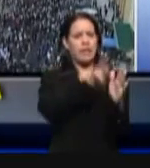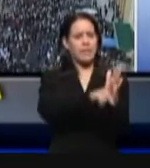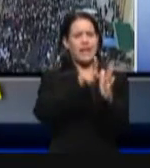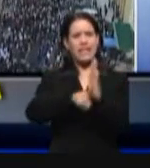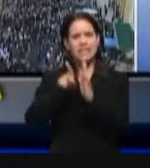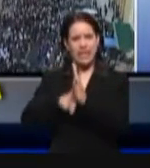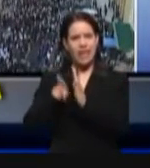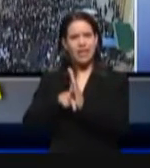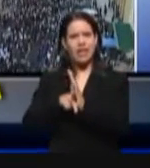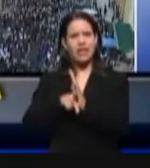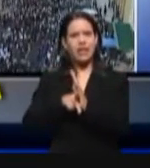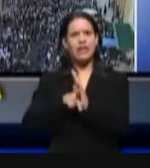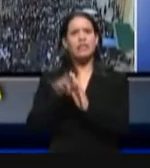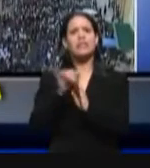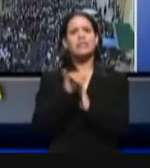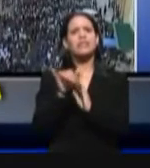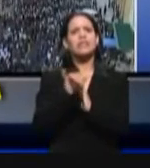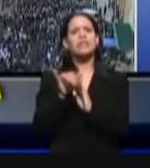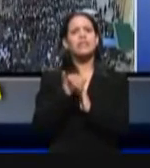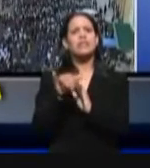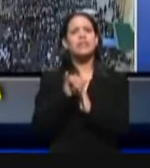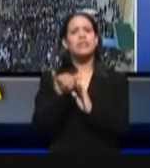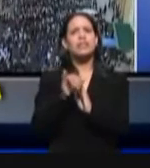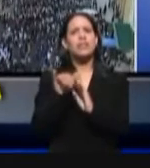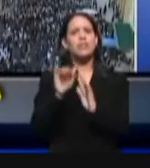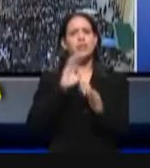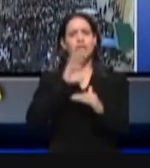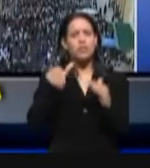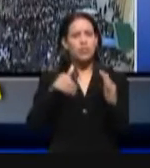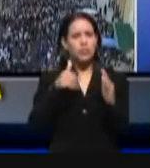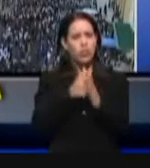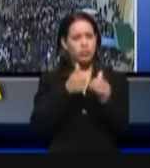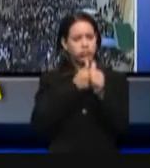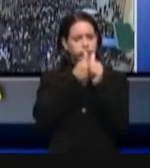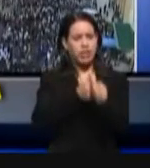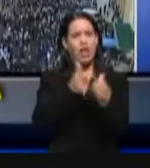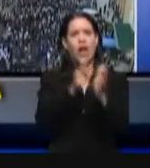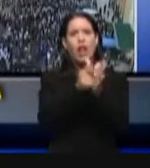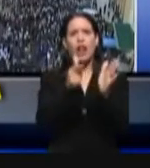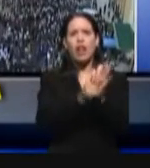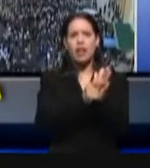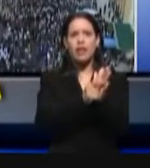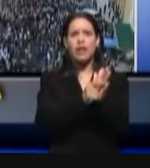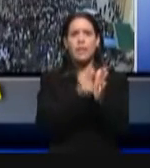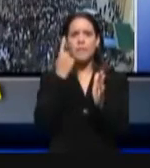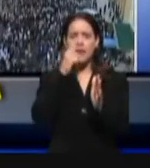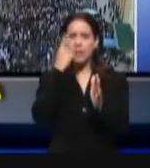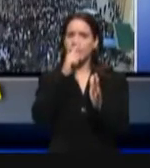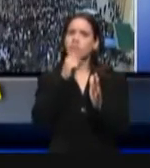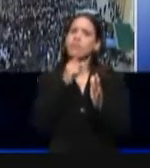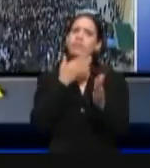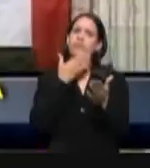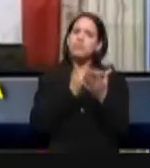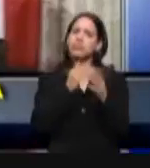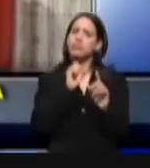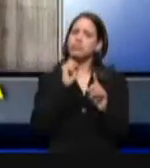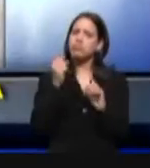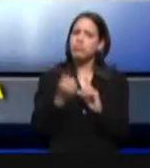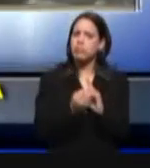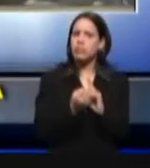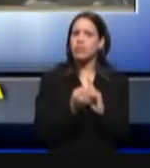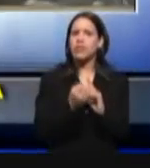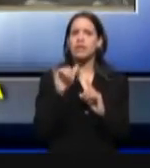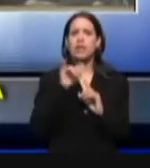sus modalidades, sino proscribiendo toda transgresión a la ley y a las normas de sana convivencia y fomentando al mismo